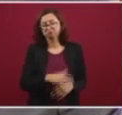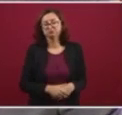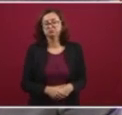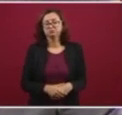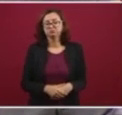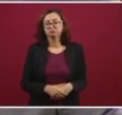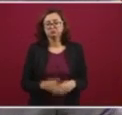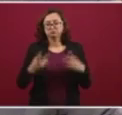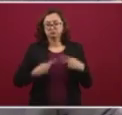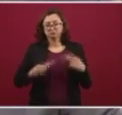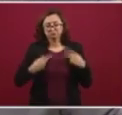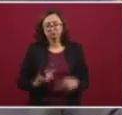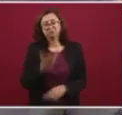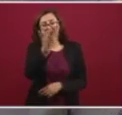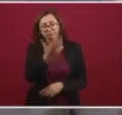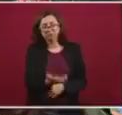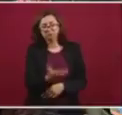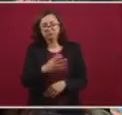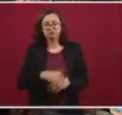esta persona,